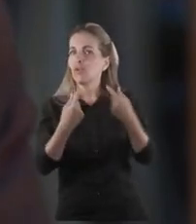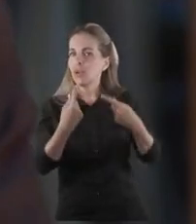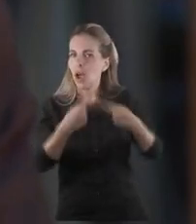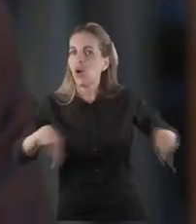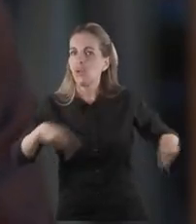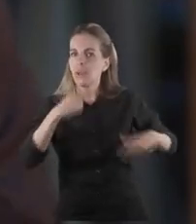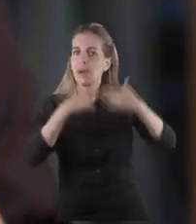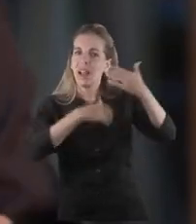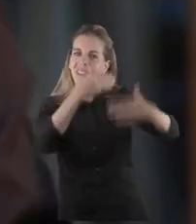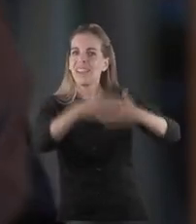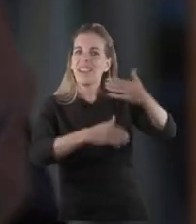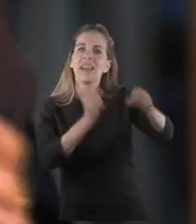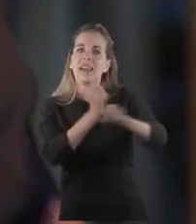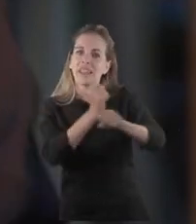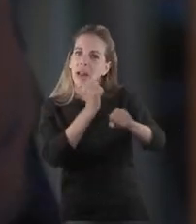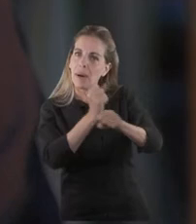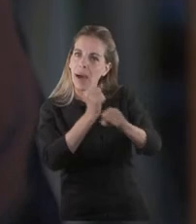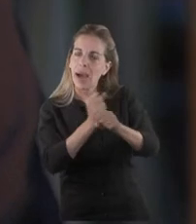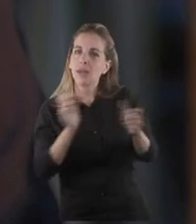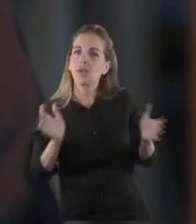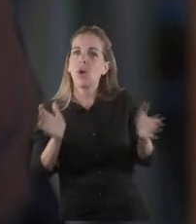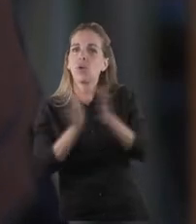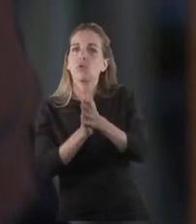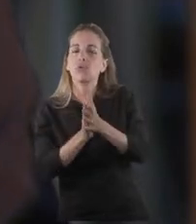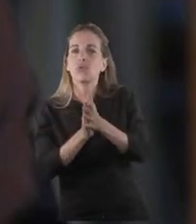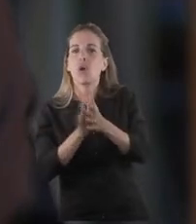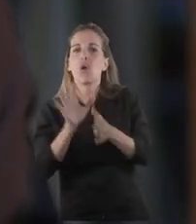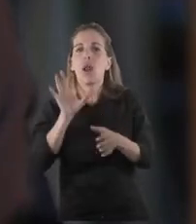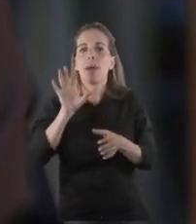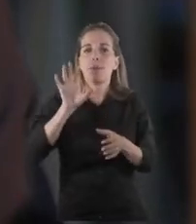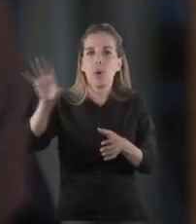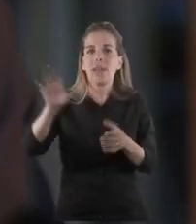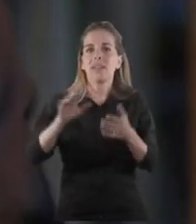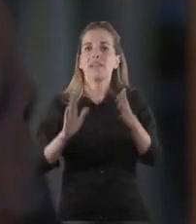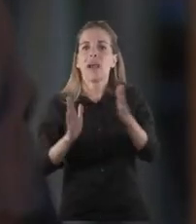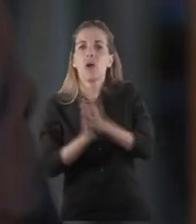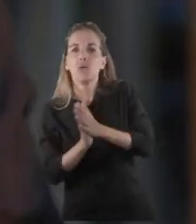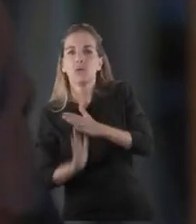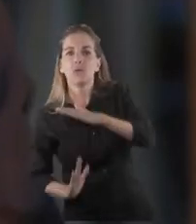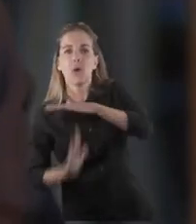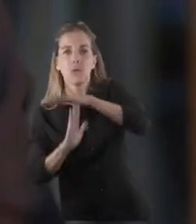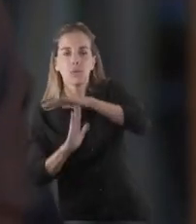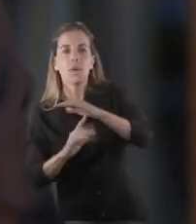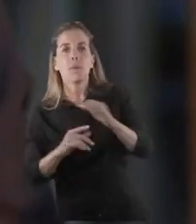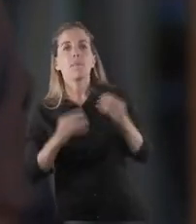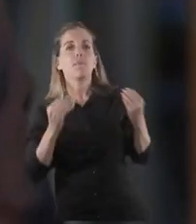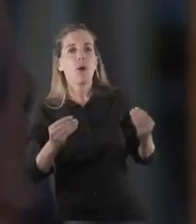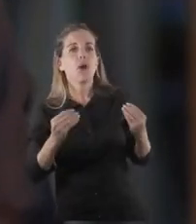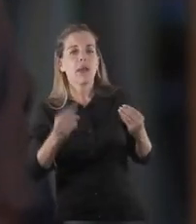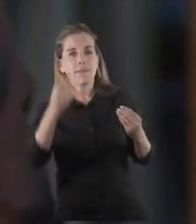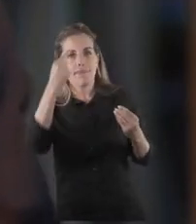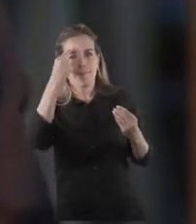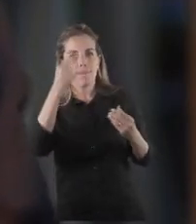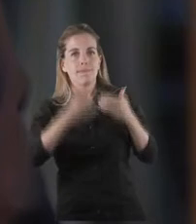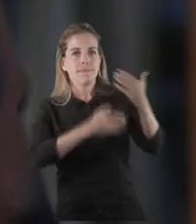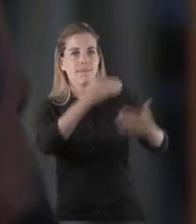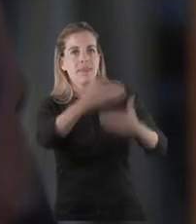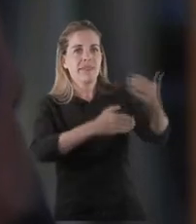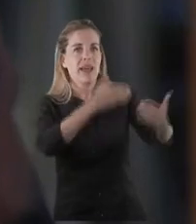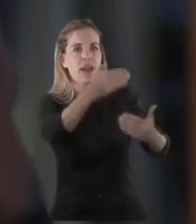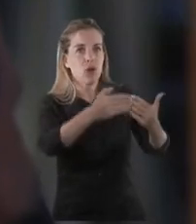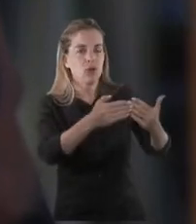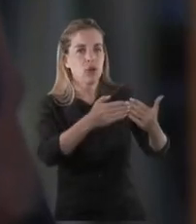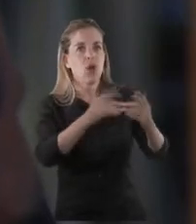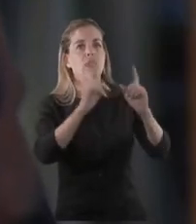recorriendo, tenemos mucho para trabajar junto con la provincia en las mejoras, porque el crecimiento de la capacidad productiva nos trae algunos